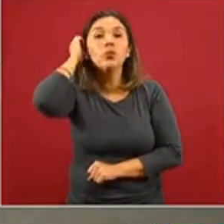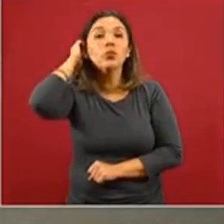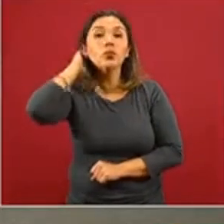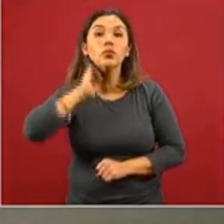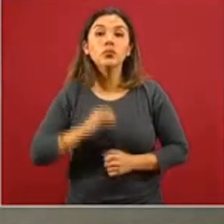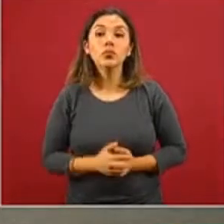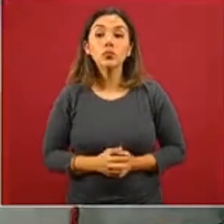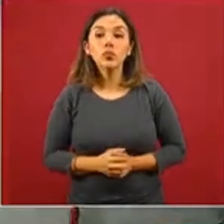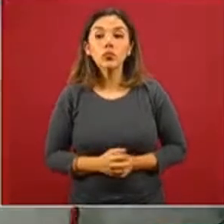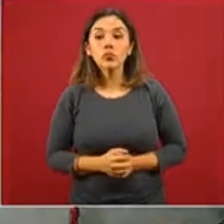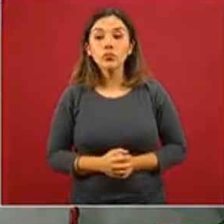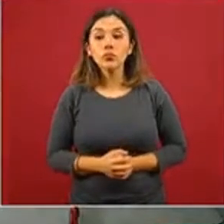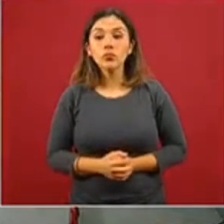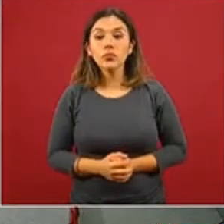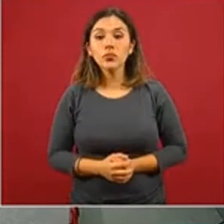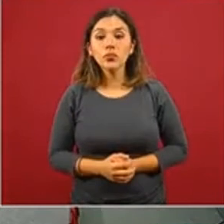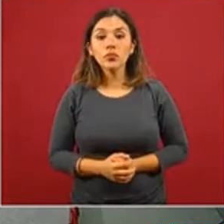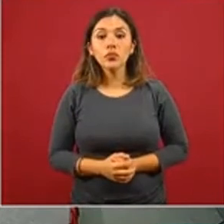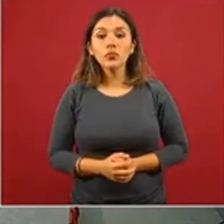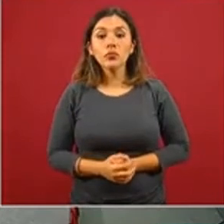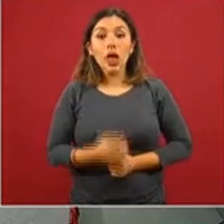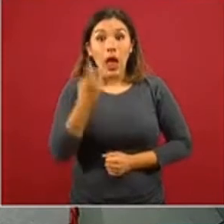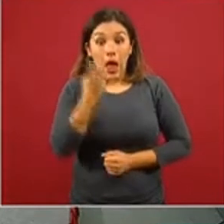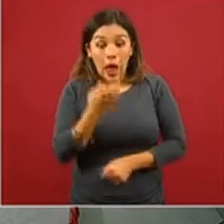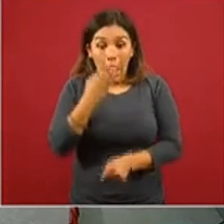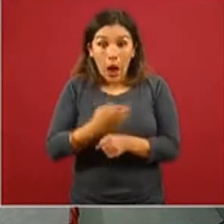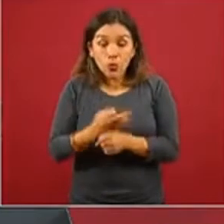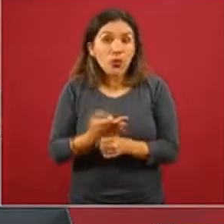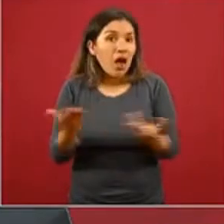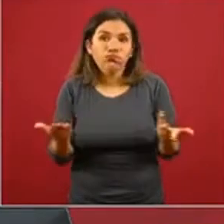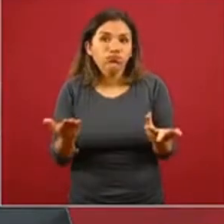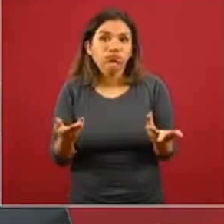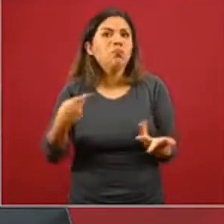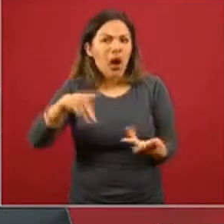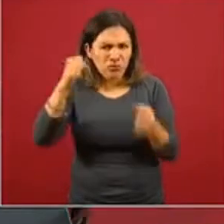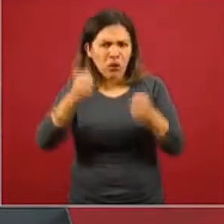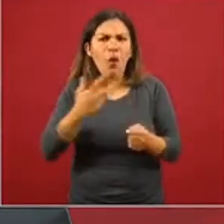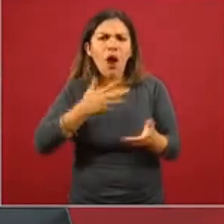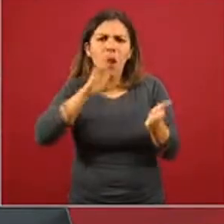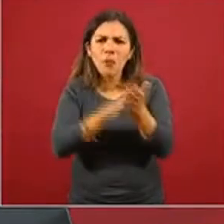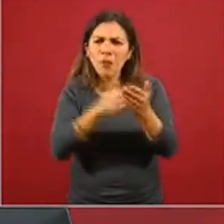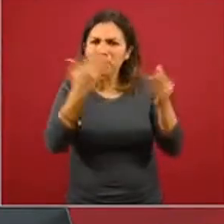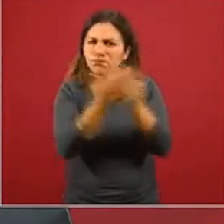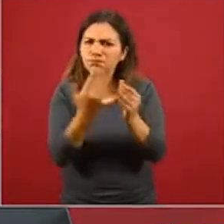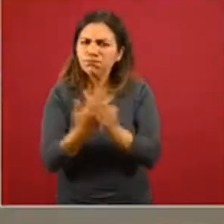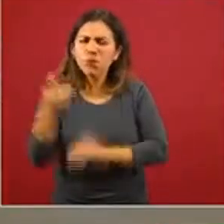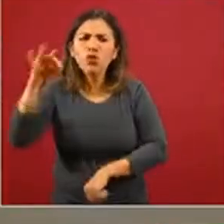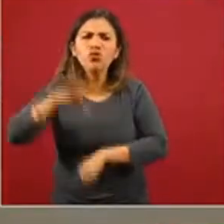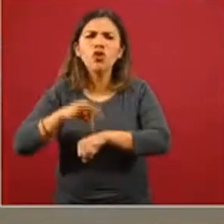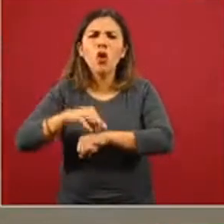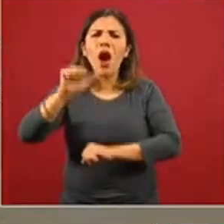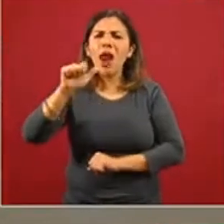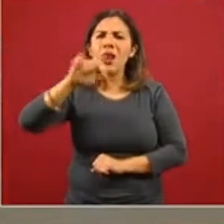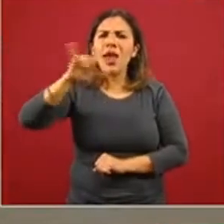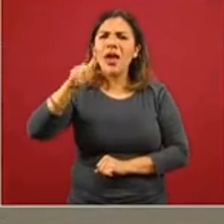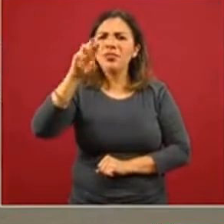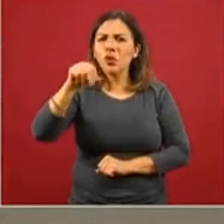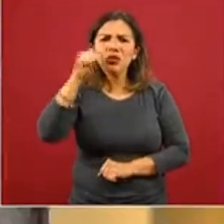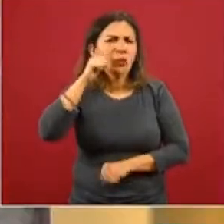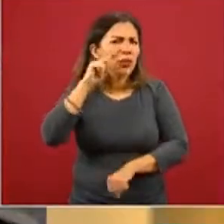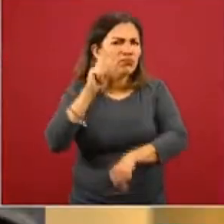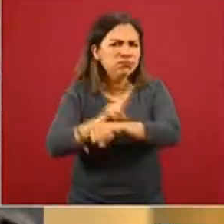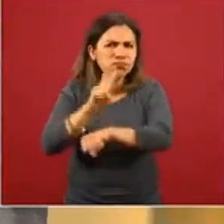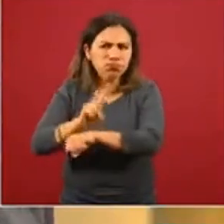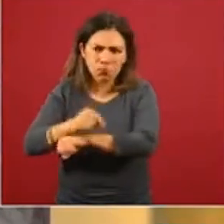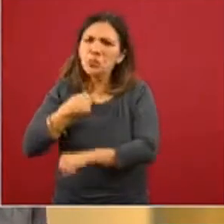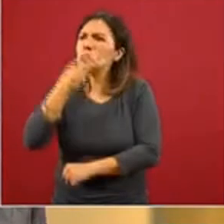conoce hasta ahorita el índice de deserción usted ahorita? En este instante no, pero seguro que está documentado. El doctor Alejandro Sbarch da un seguimiento muy puntual a esto.